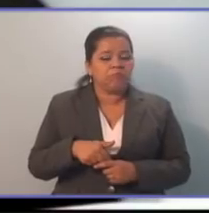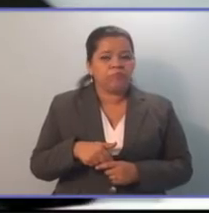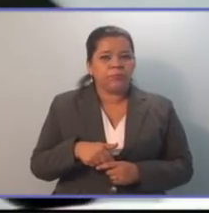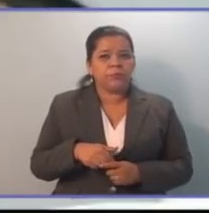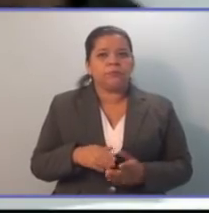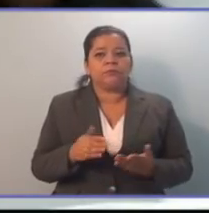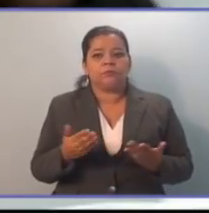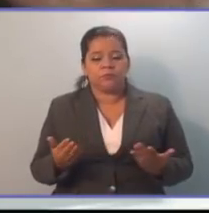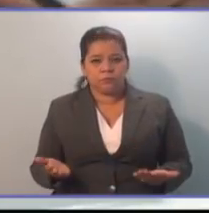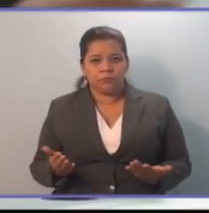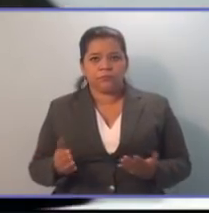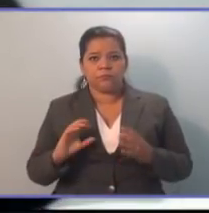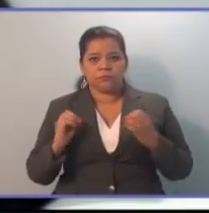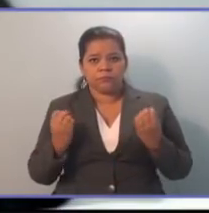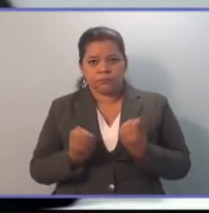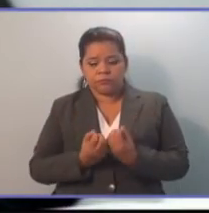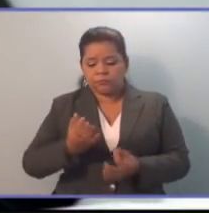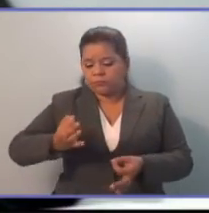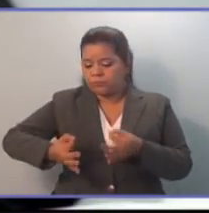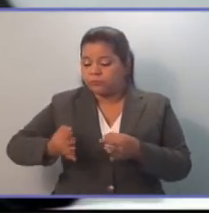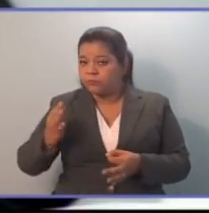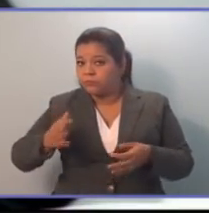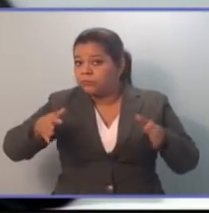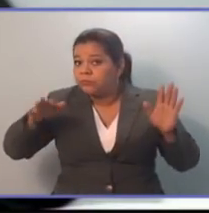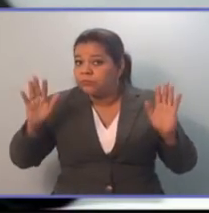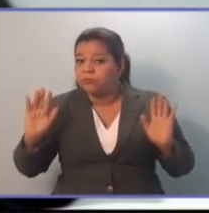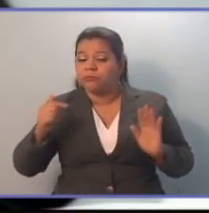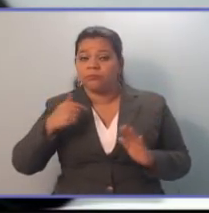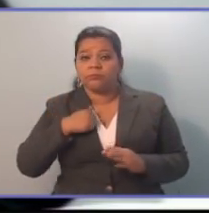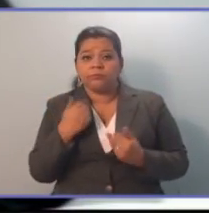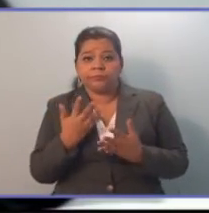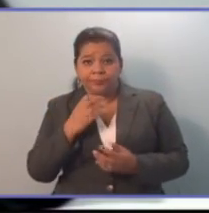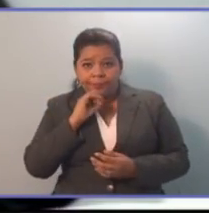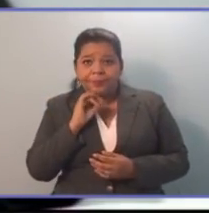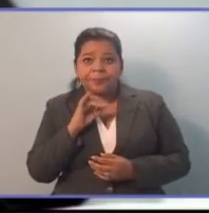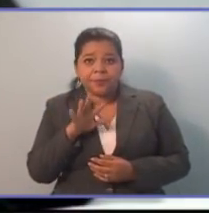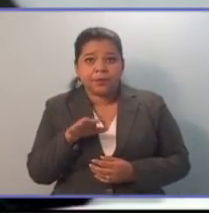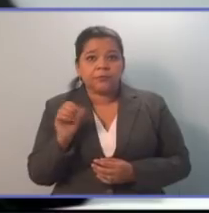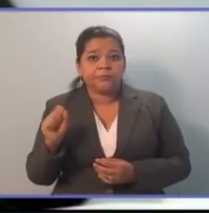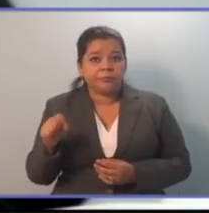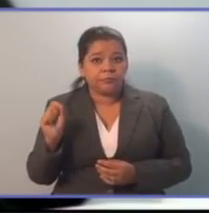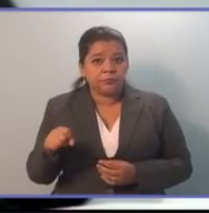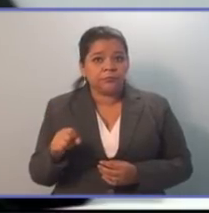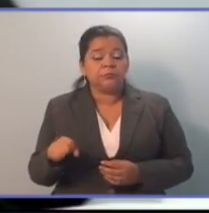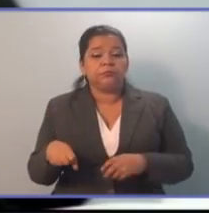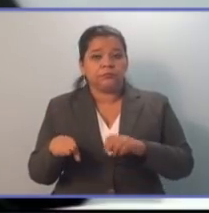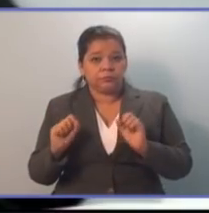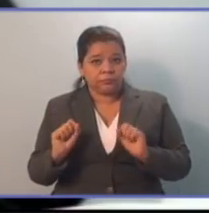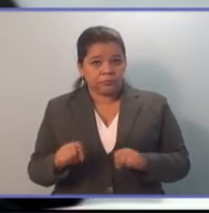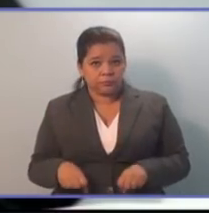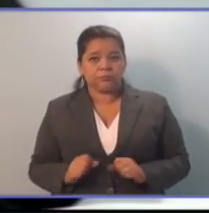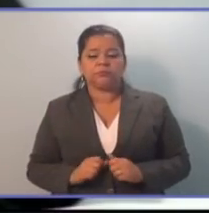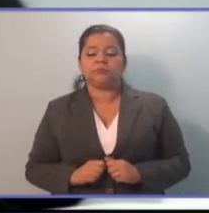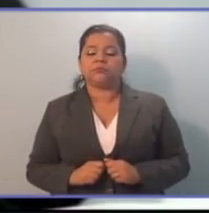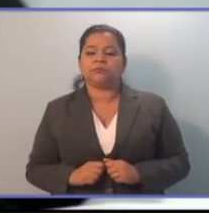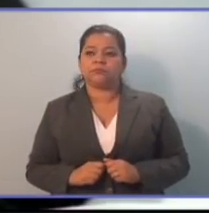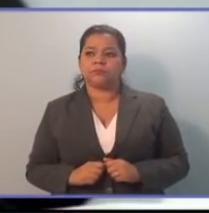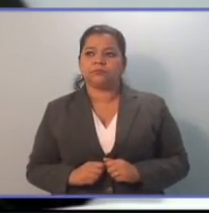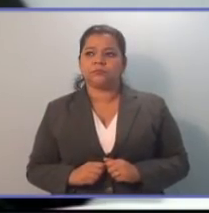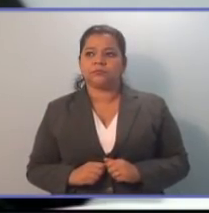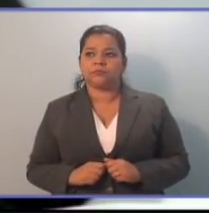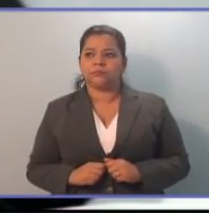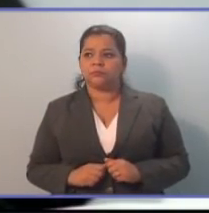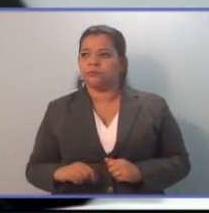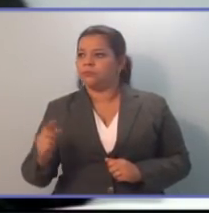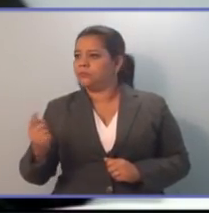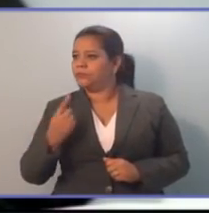que el órgano judicial. Así es que yo me atrevería a decir que sí es factible, y no